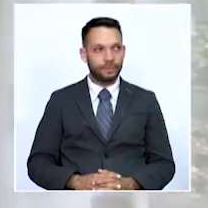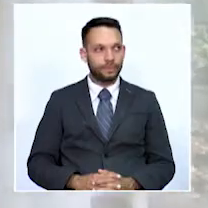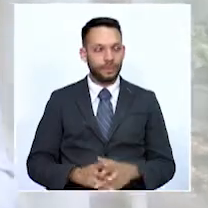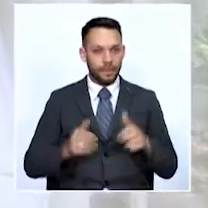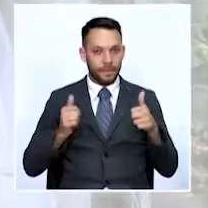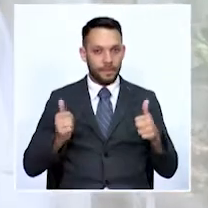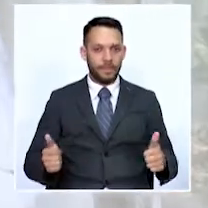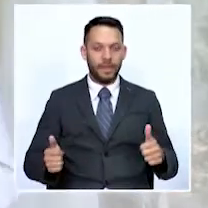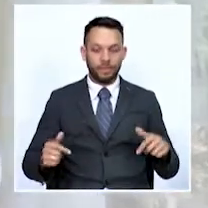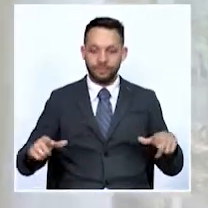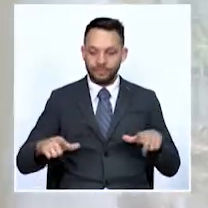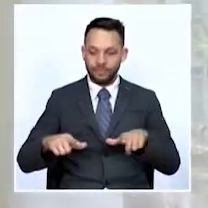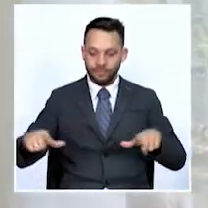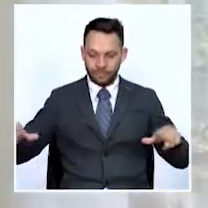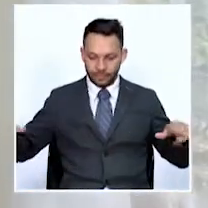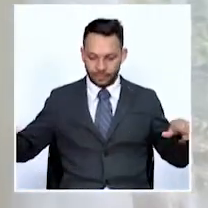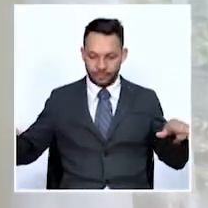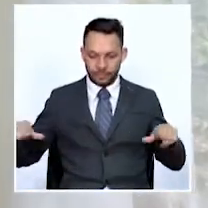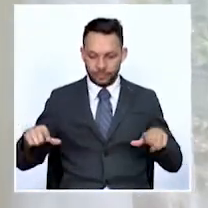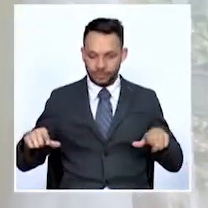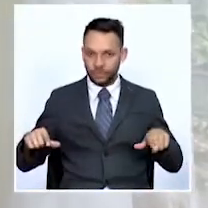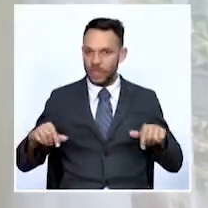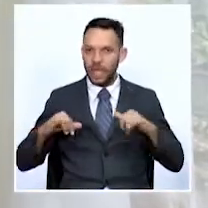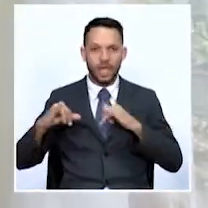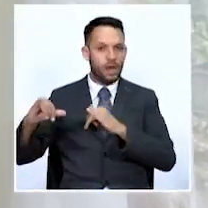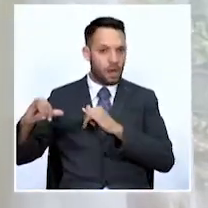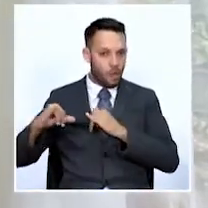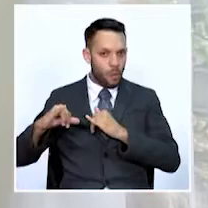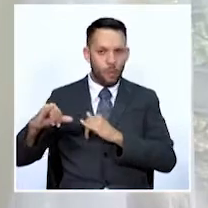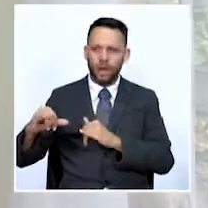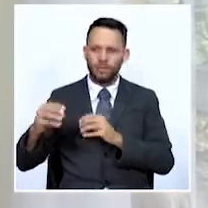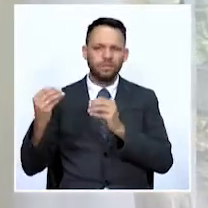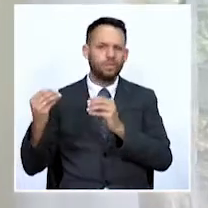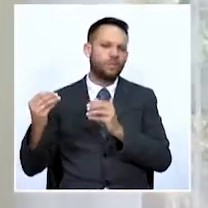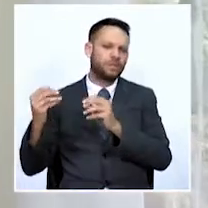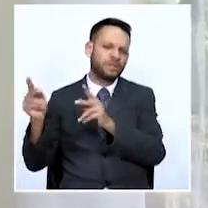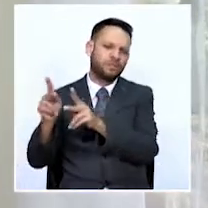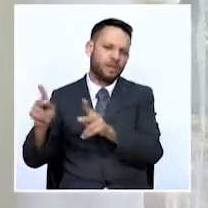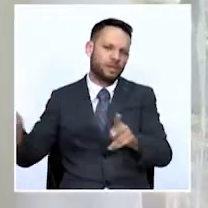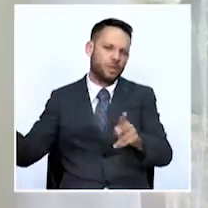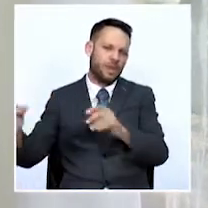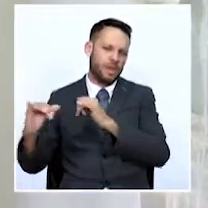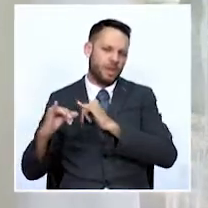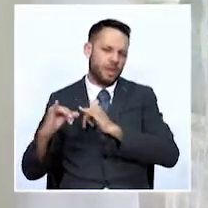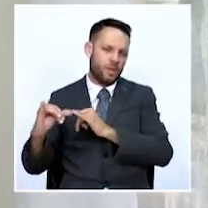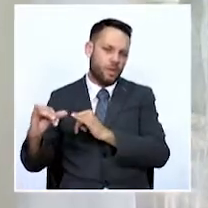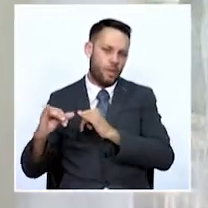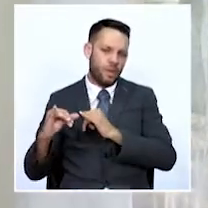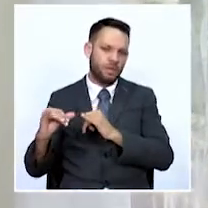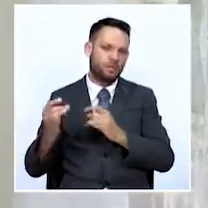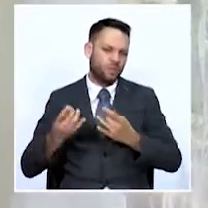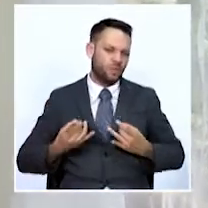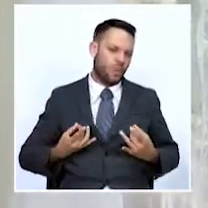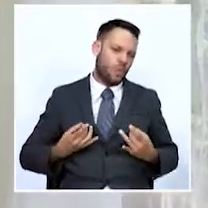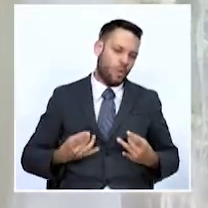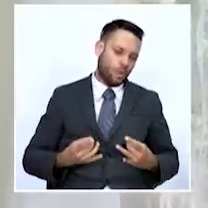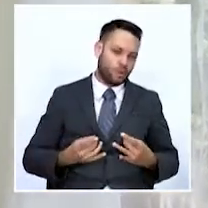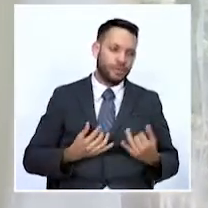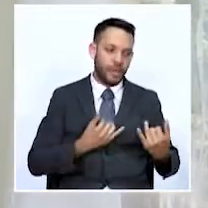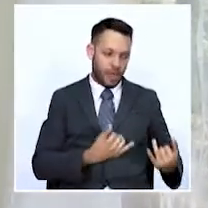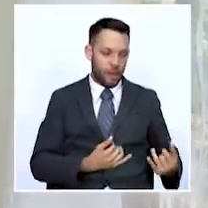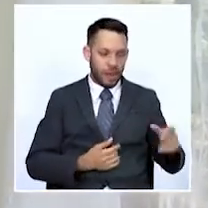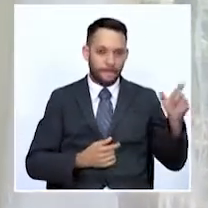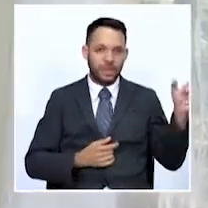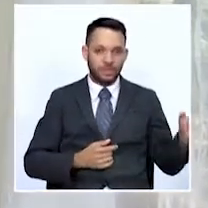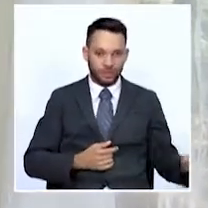Bueno, y como es el caso clínico de ella, podrá ser el de muchos de ustedes. Y yo quiero que escuchen más o menos